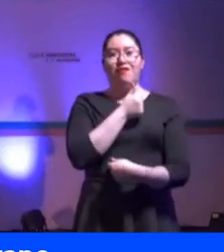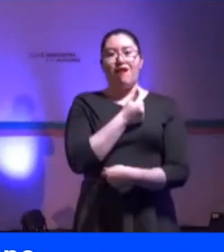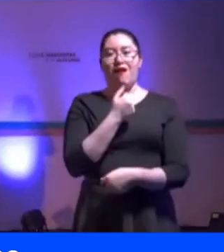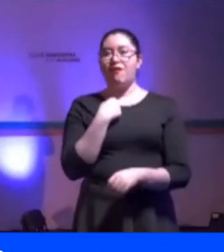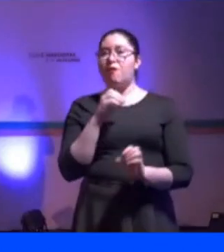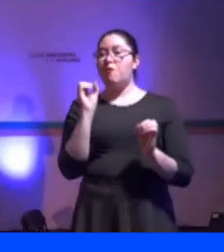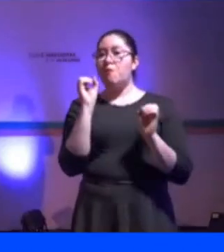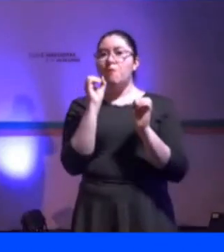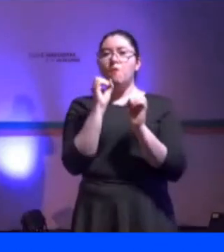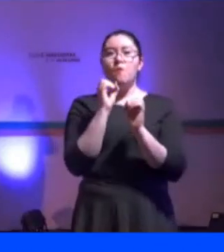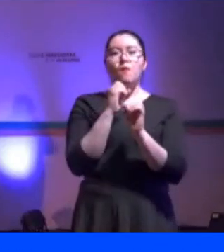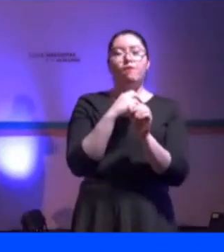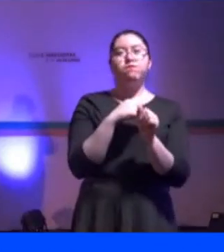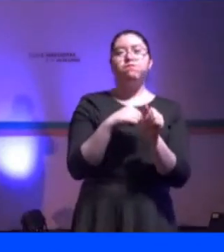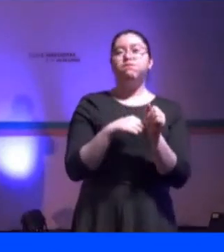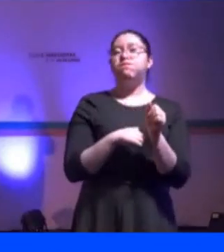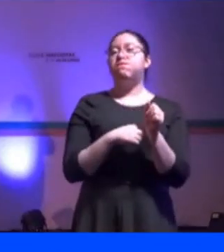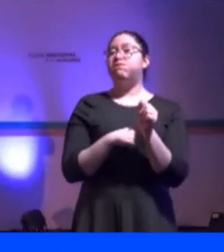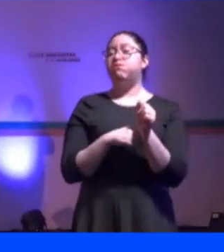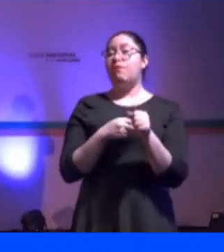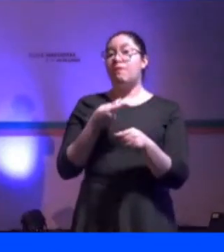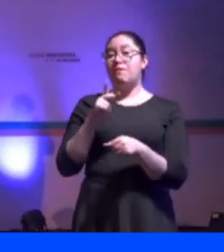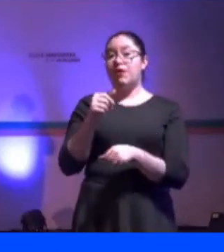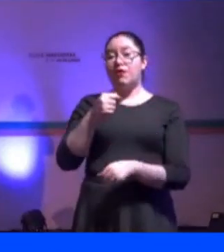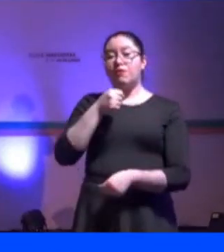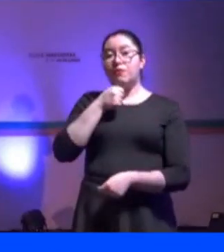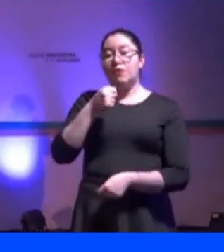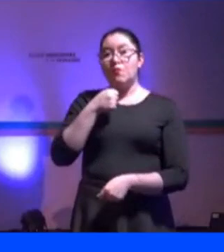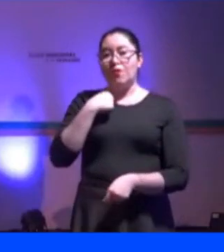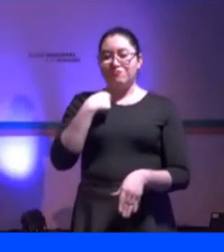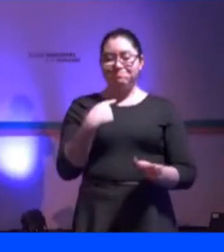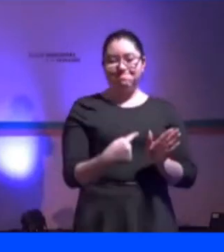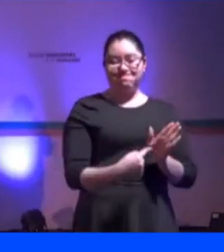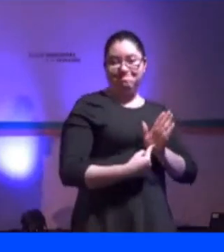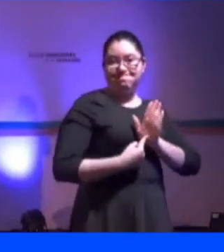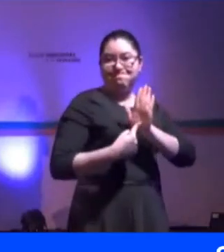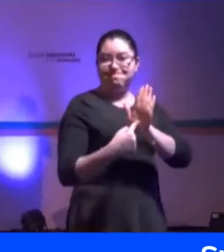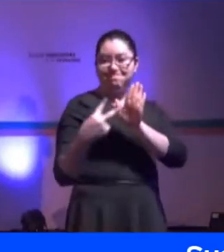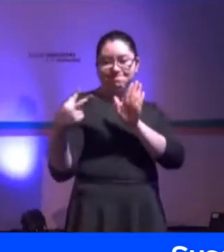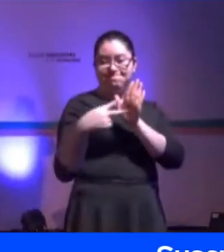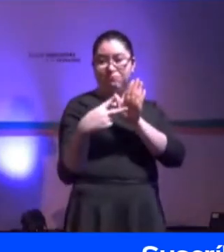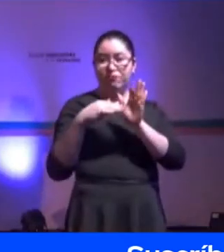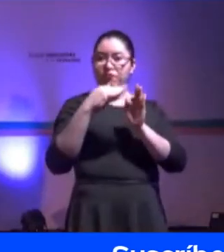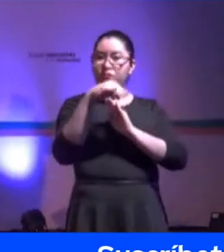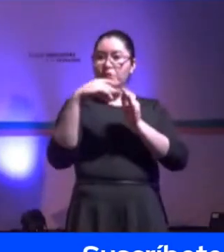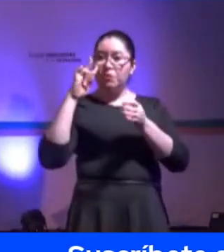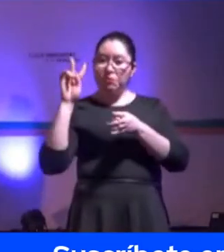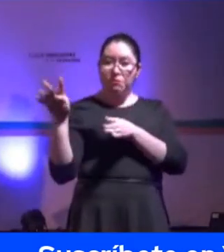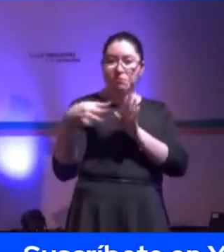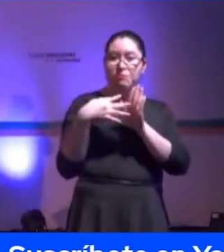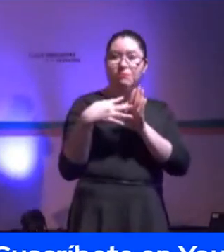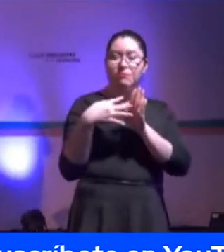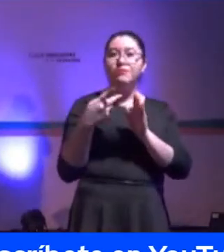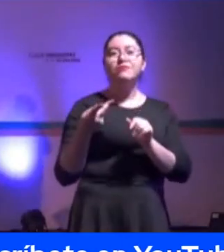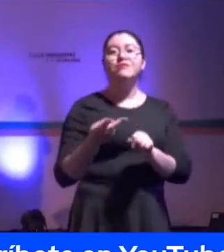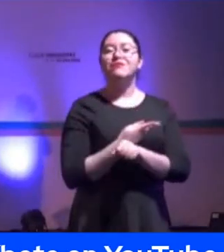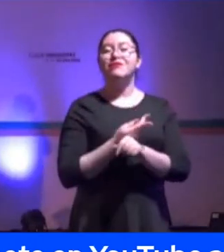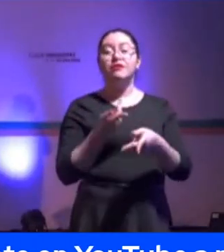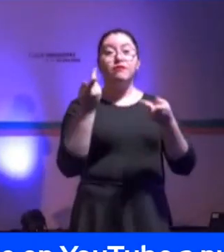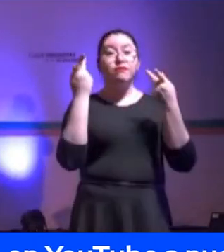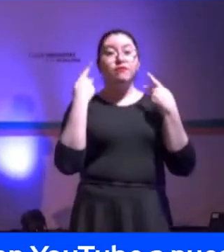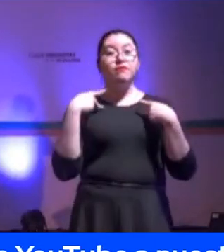oscuridad. Pero cuando llega el periodismo y lo pone a la luz pública, la